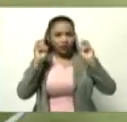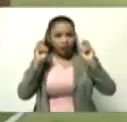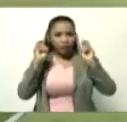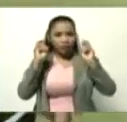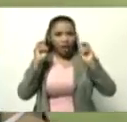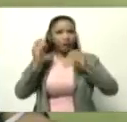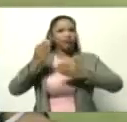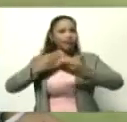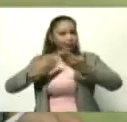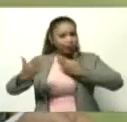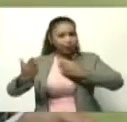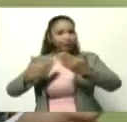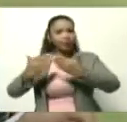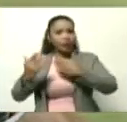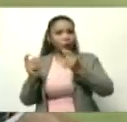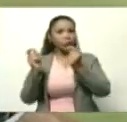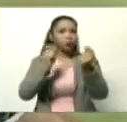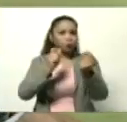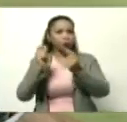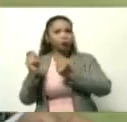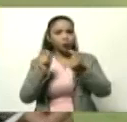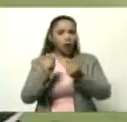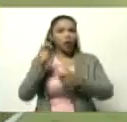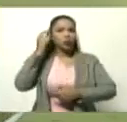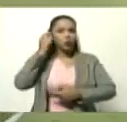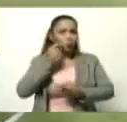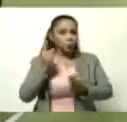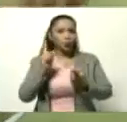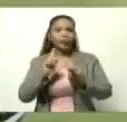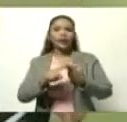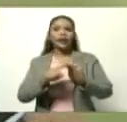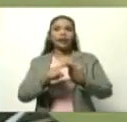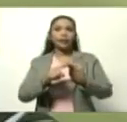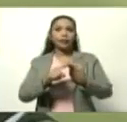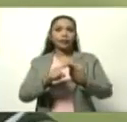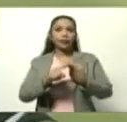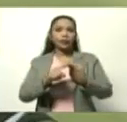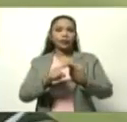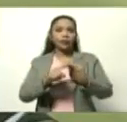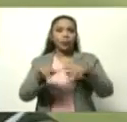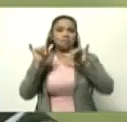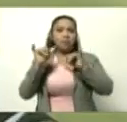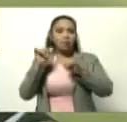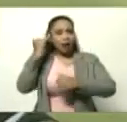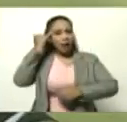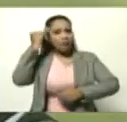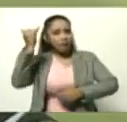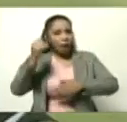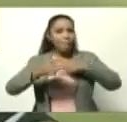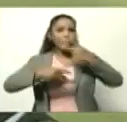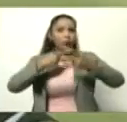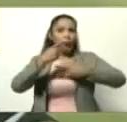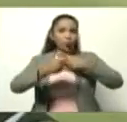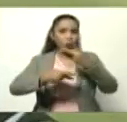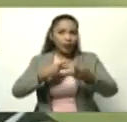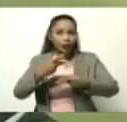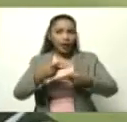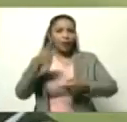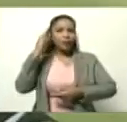liderazgos indiscutibles sucre ideas políticas de